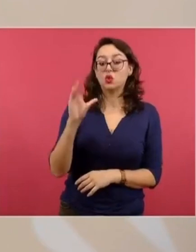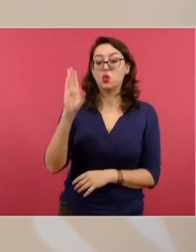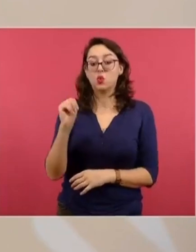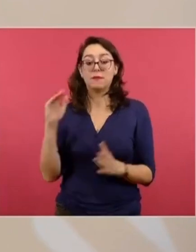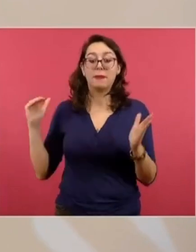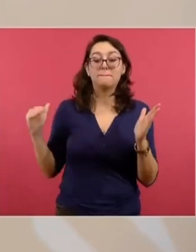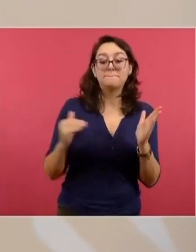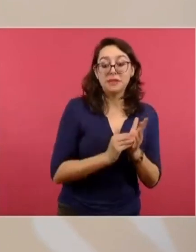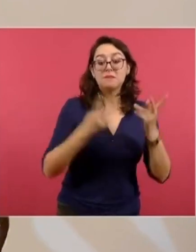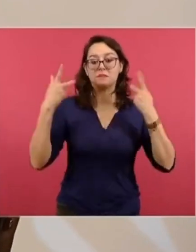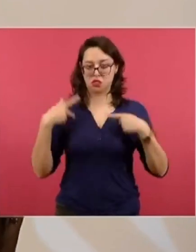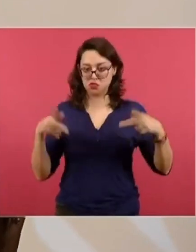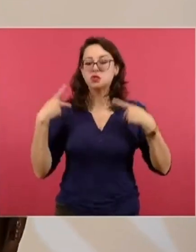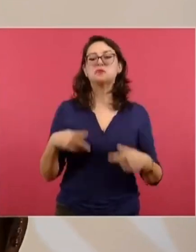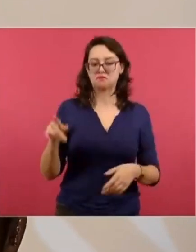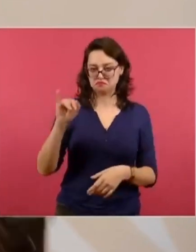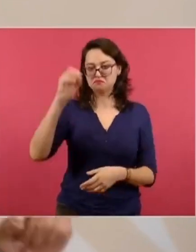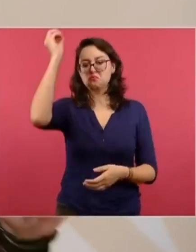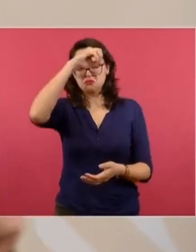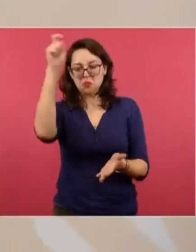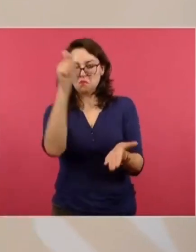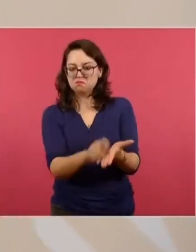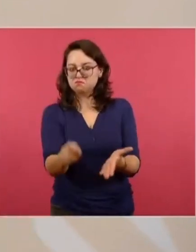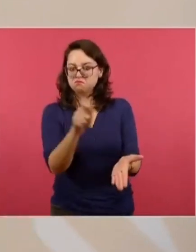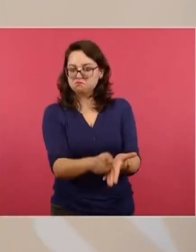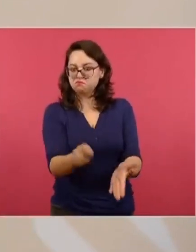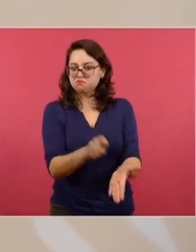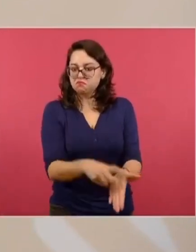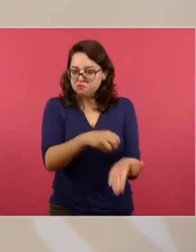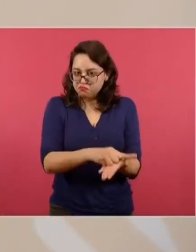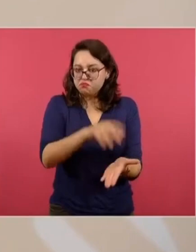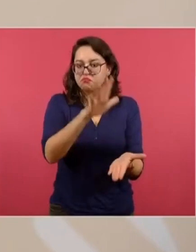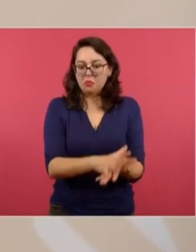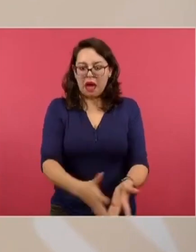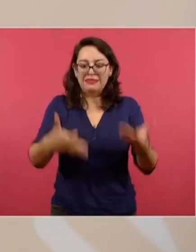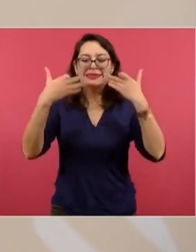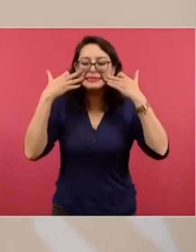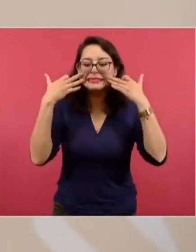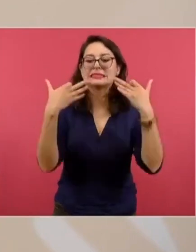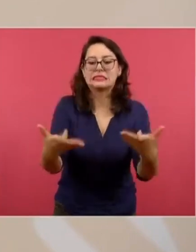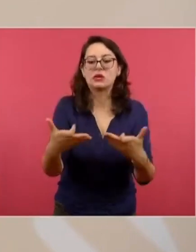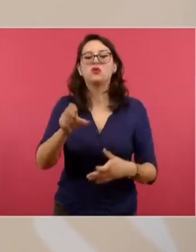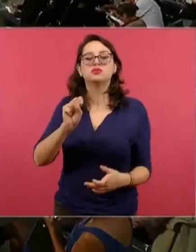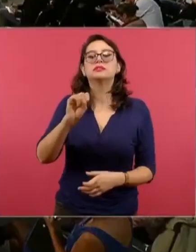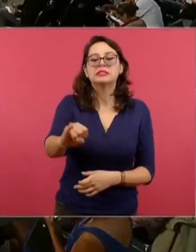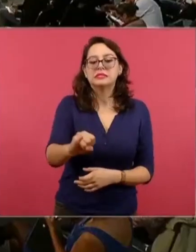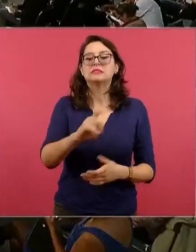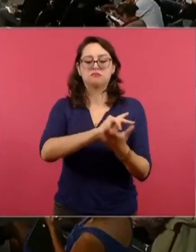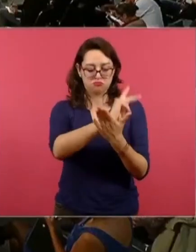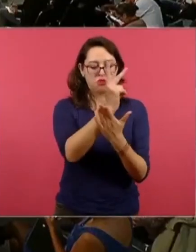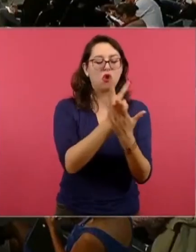109,089 personas respondieron el instrumento que diseñó la dirección sobre el programa de estudios